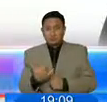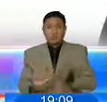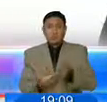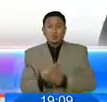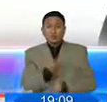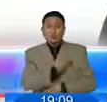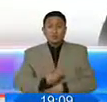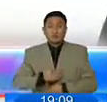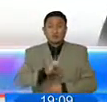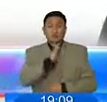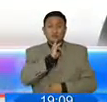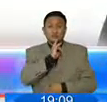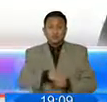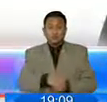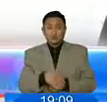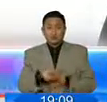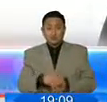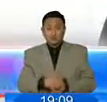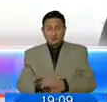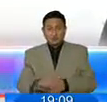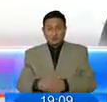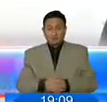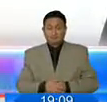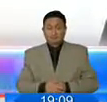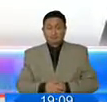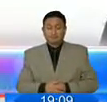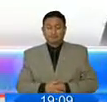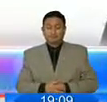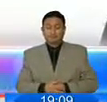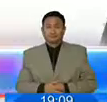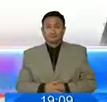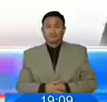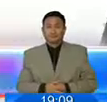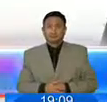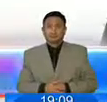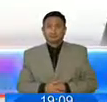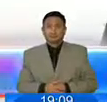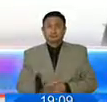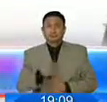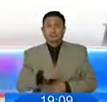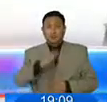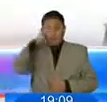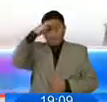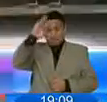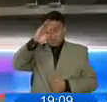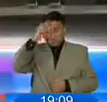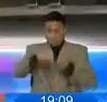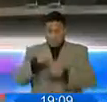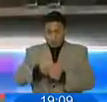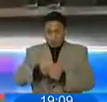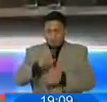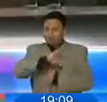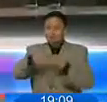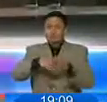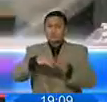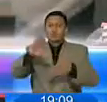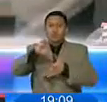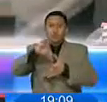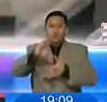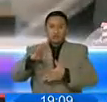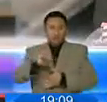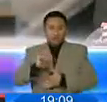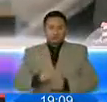amenazante de la administración Trump. Lo que es con México es con América Latina. Sobre su futuro,